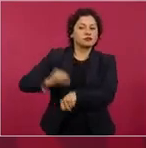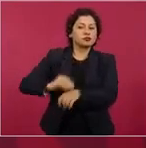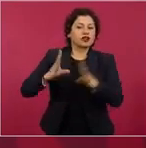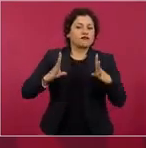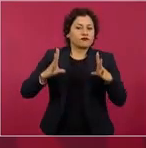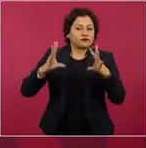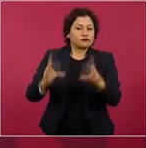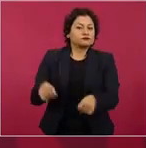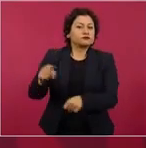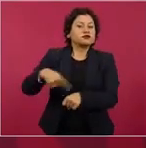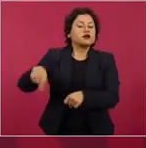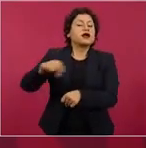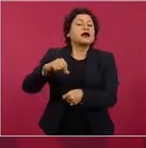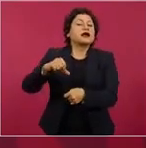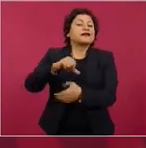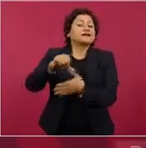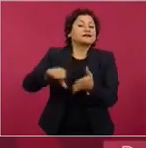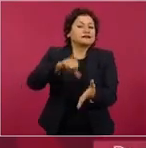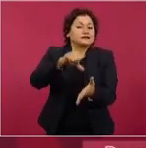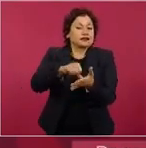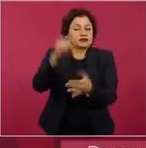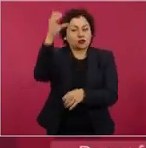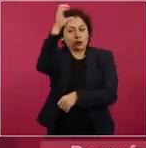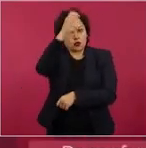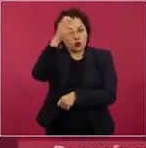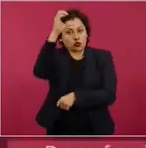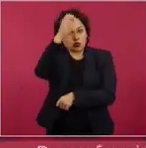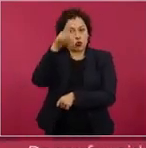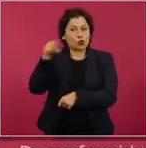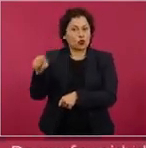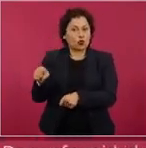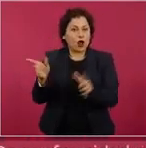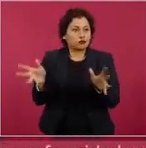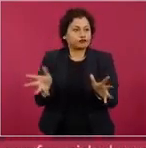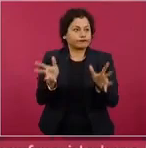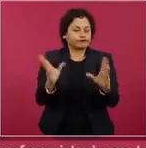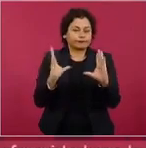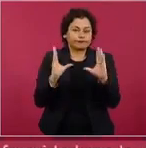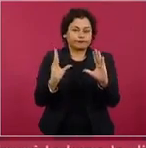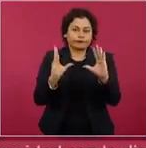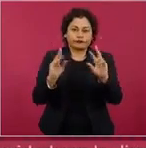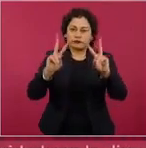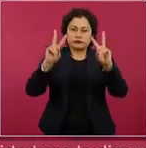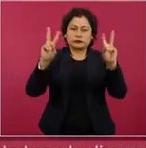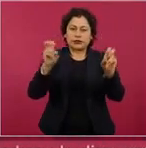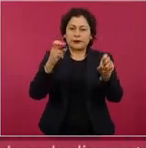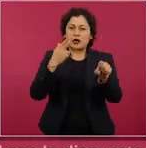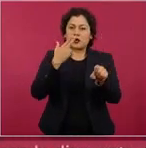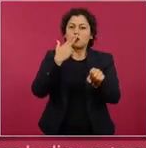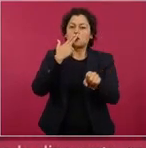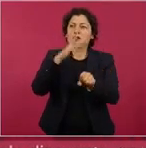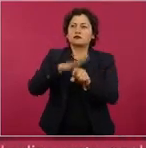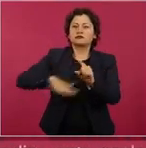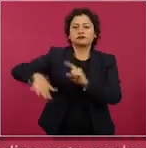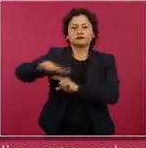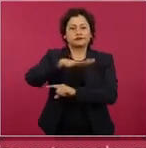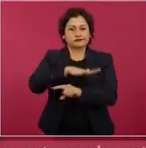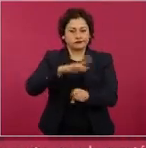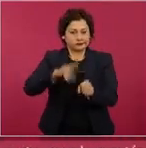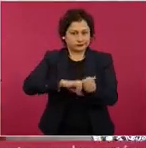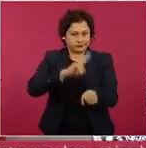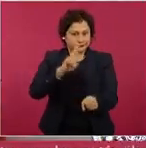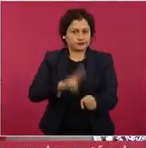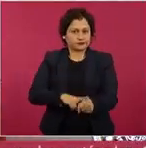recreativo, ecológico, de primer orden, de lo mejor del mundo, con museos,